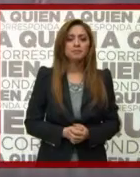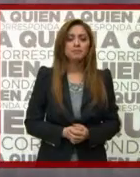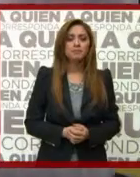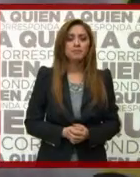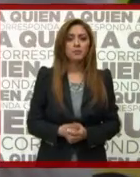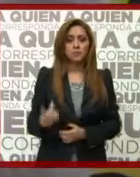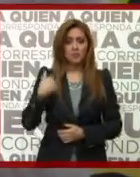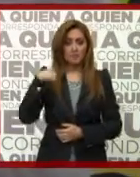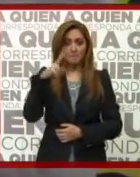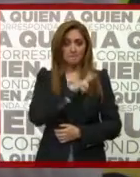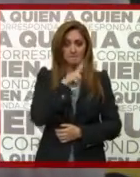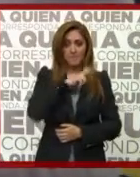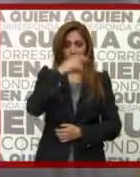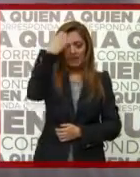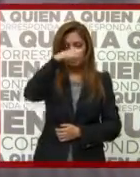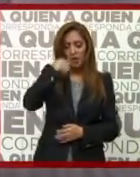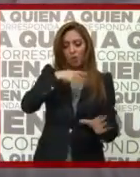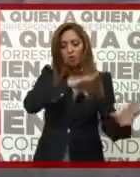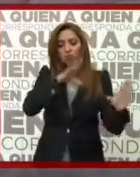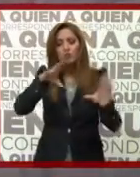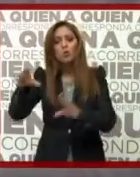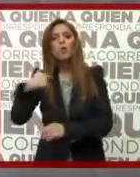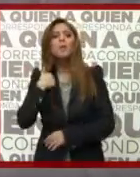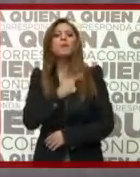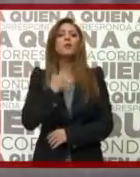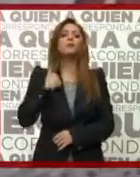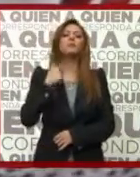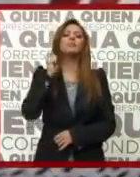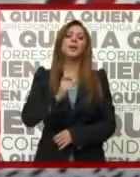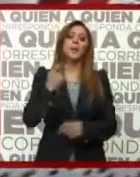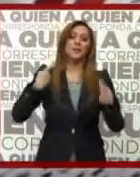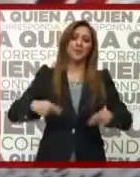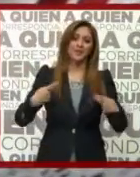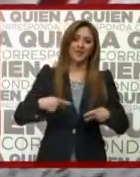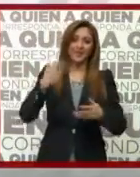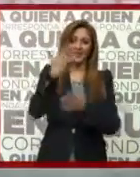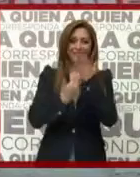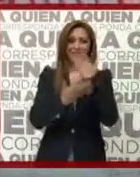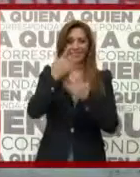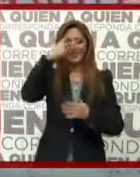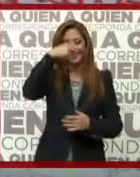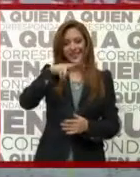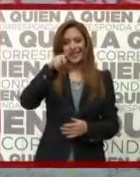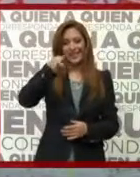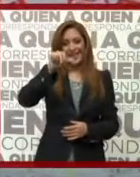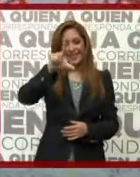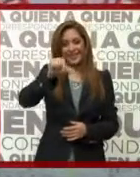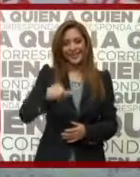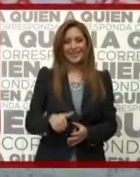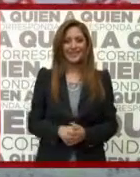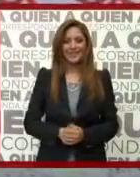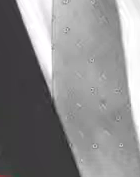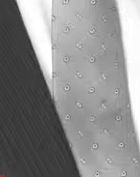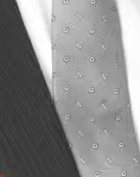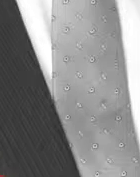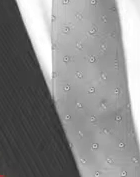de mi talento o algo de mi capacidad a estas personas. Hecho en México, Carla Sandoval.